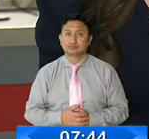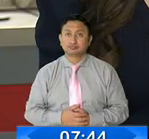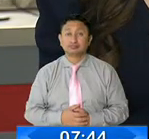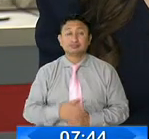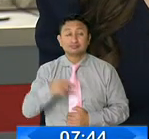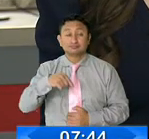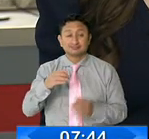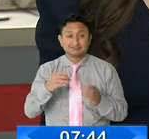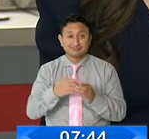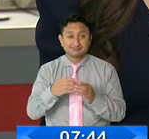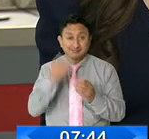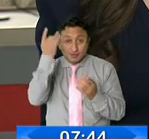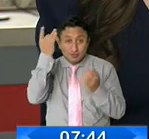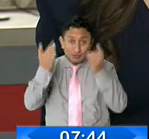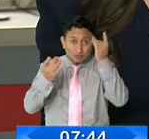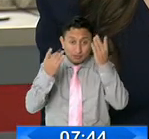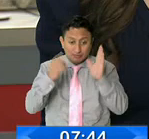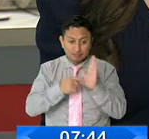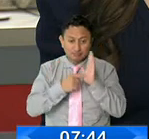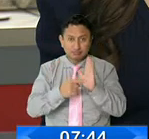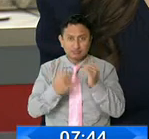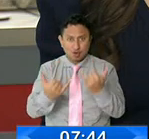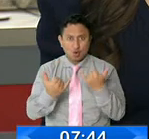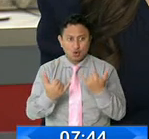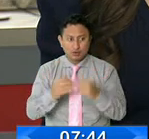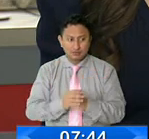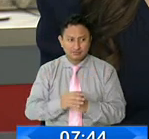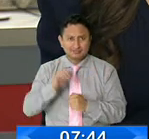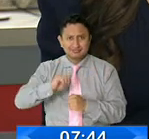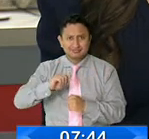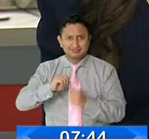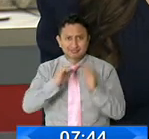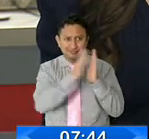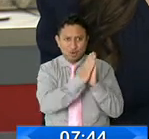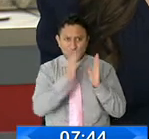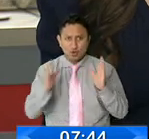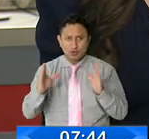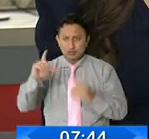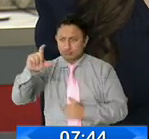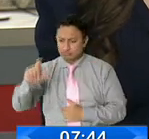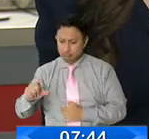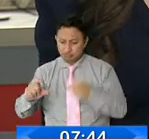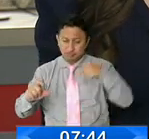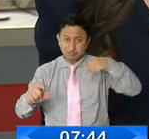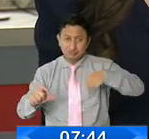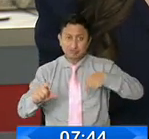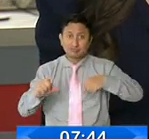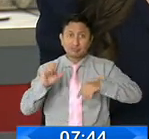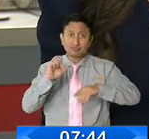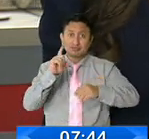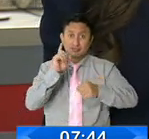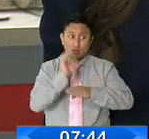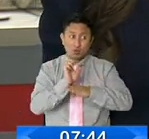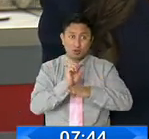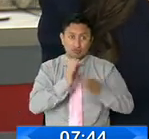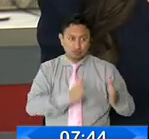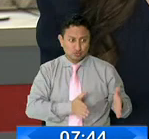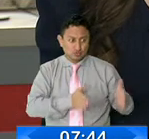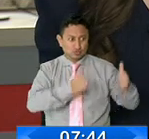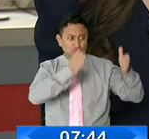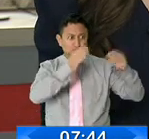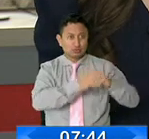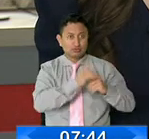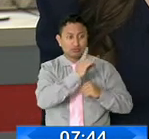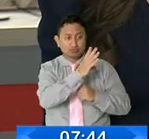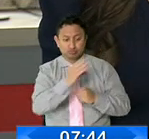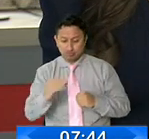Y en nuestro segmento de emprendimientos les presentamos en esta ocasión réplicas en miniatura de edificios tradicionales o patrimoniales del Ecuador. Los mismos son